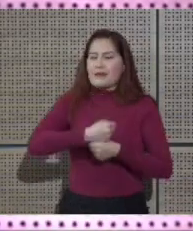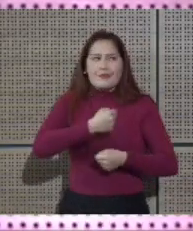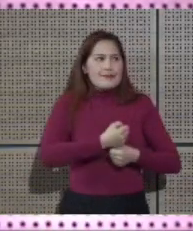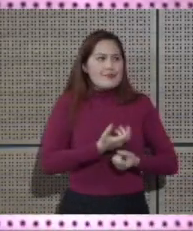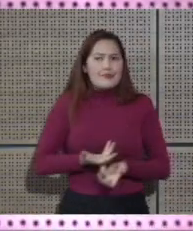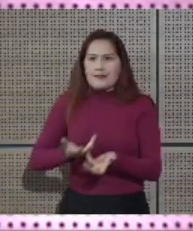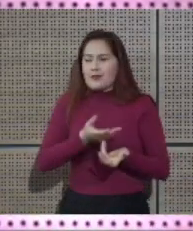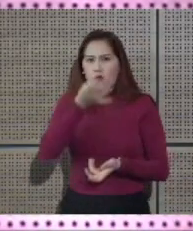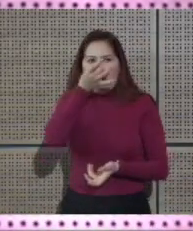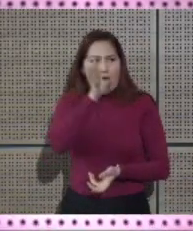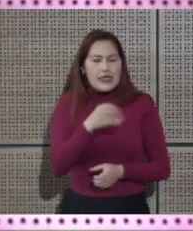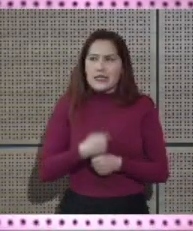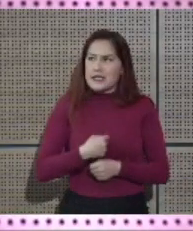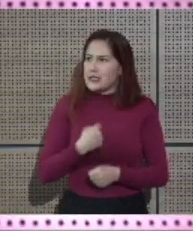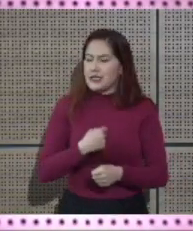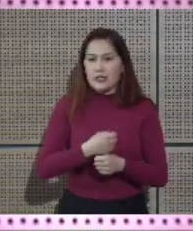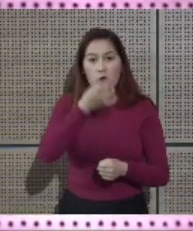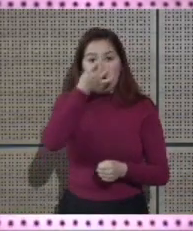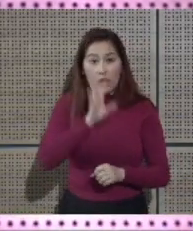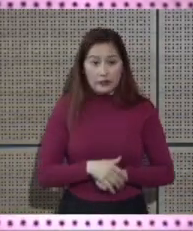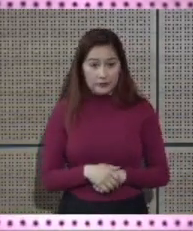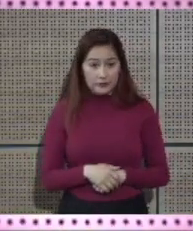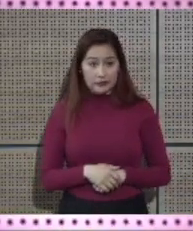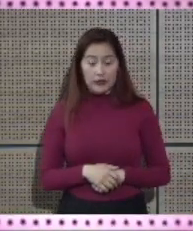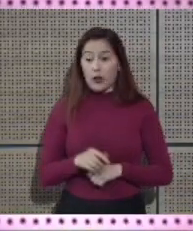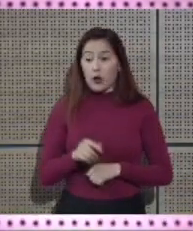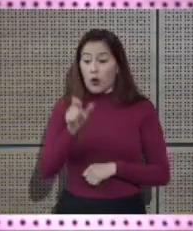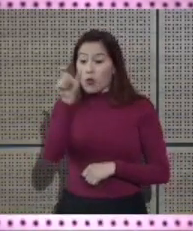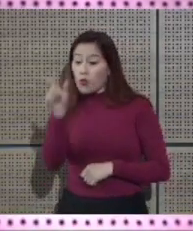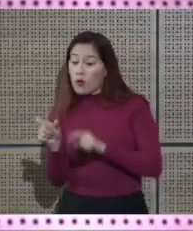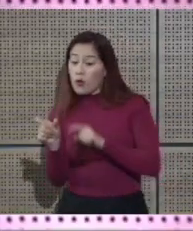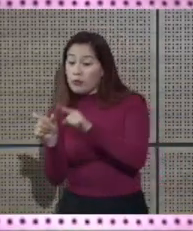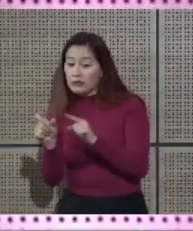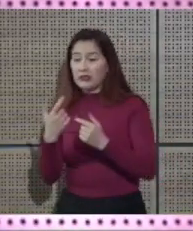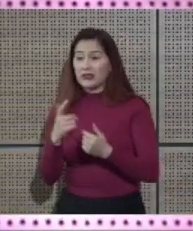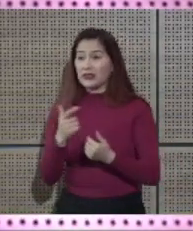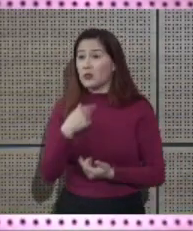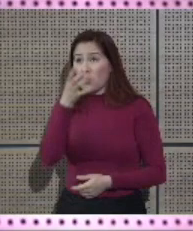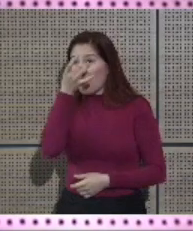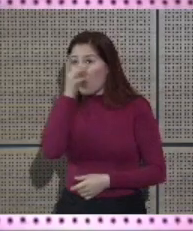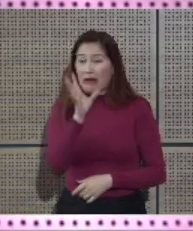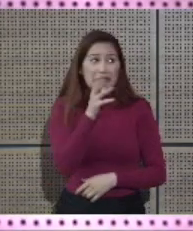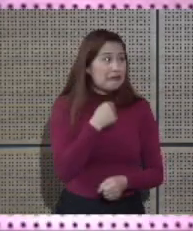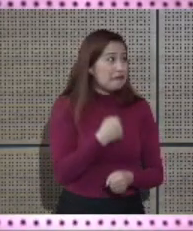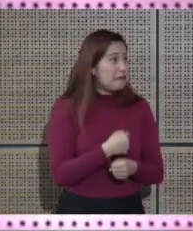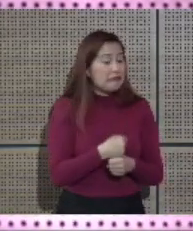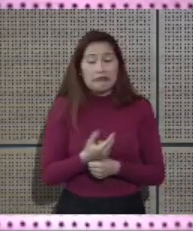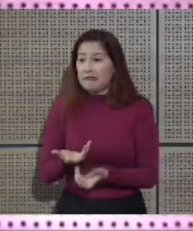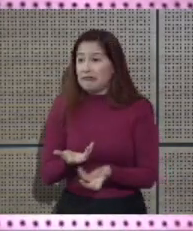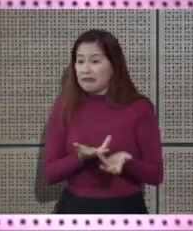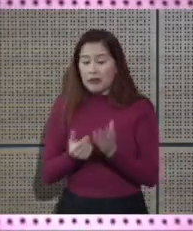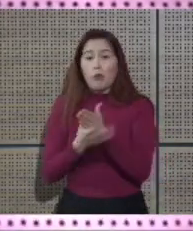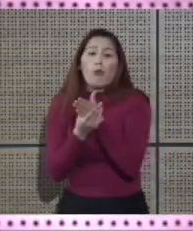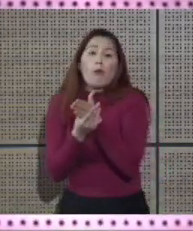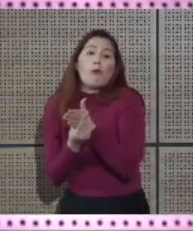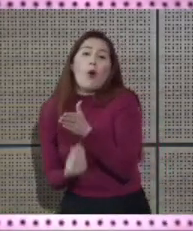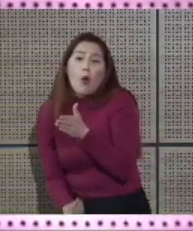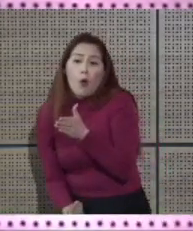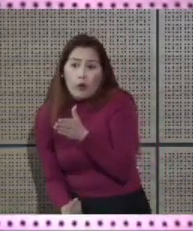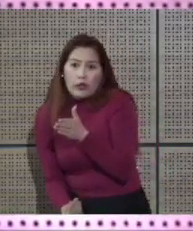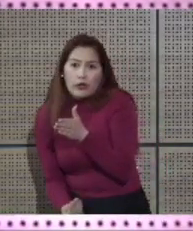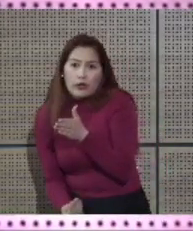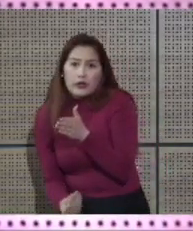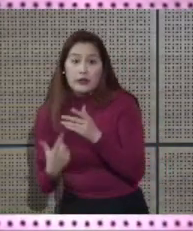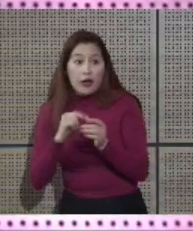el empleo. Una vez que una persona que está en estado de pobreza consigue un empleo, y especialmente si consigue un empleo formal, pasa inmediatamente